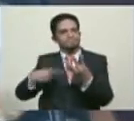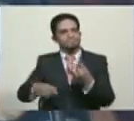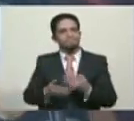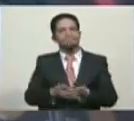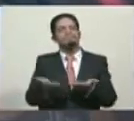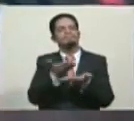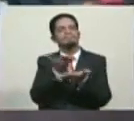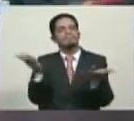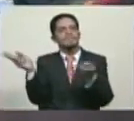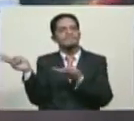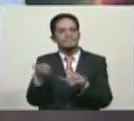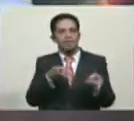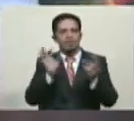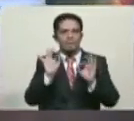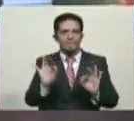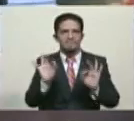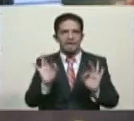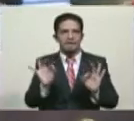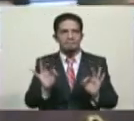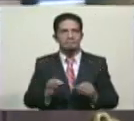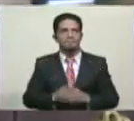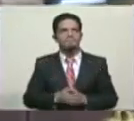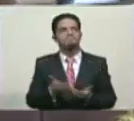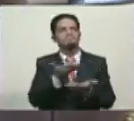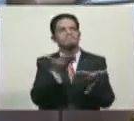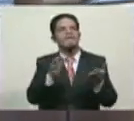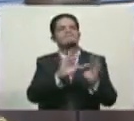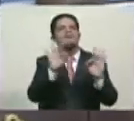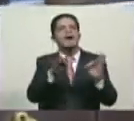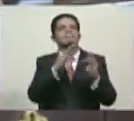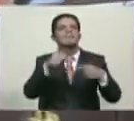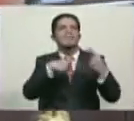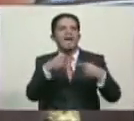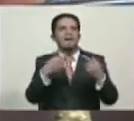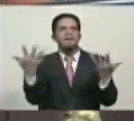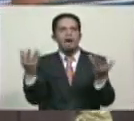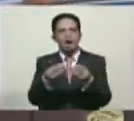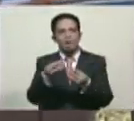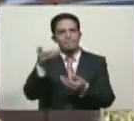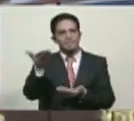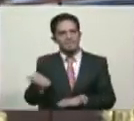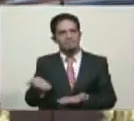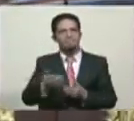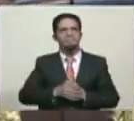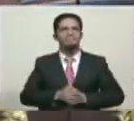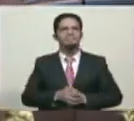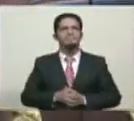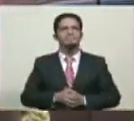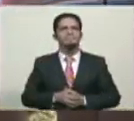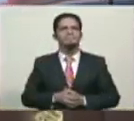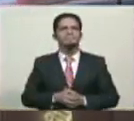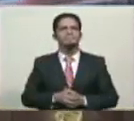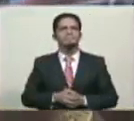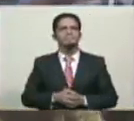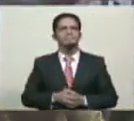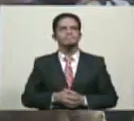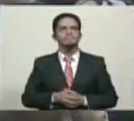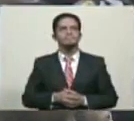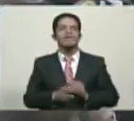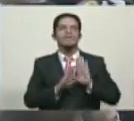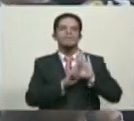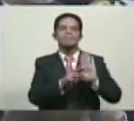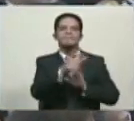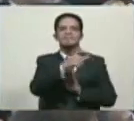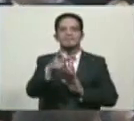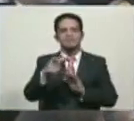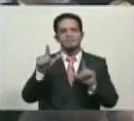Distinguidos invitados especiales, apreciados familiares que me acompañan en el presente día, representantes de los